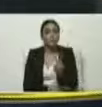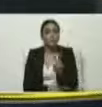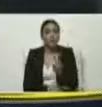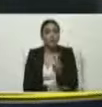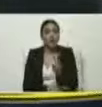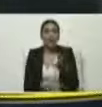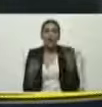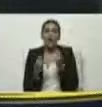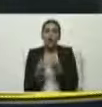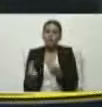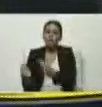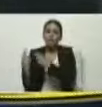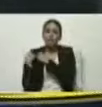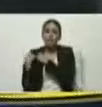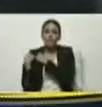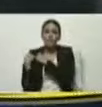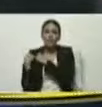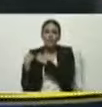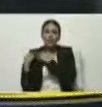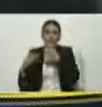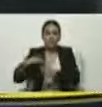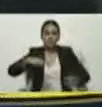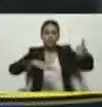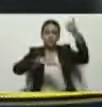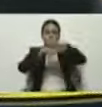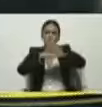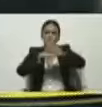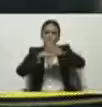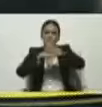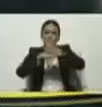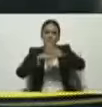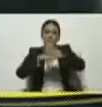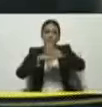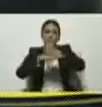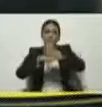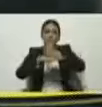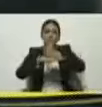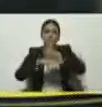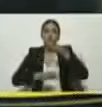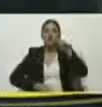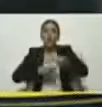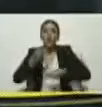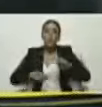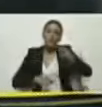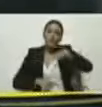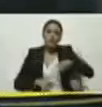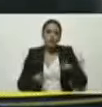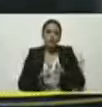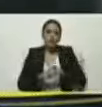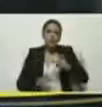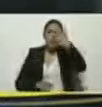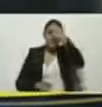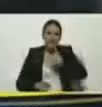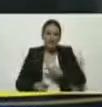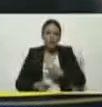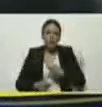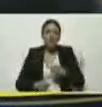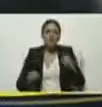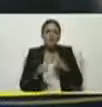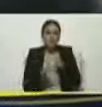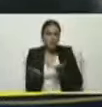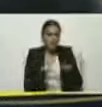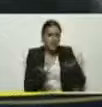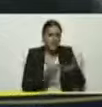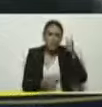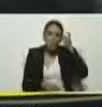con la responsabilidad suprema e inherente como funcionarios al servicio del pueblo,